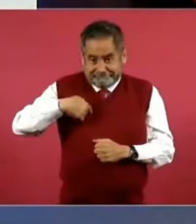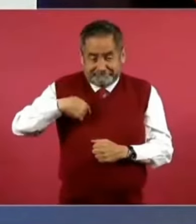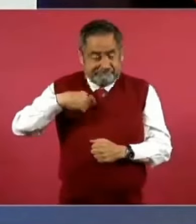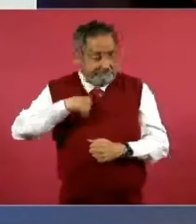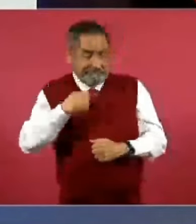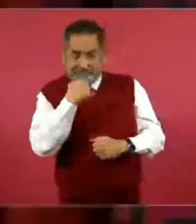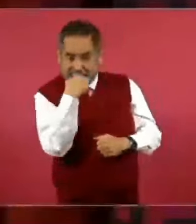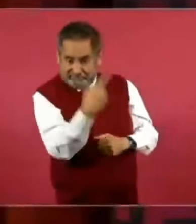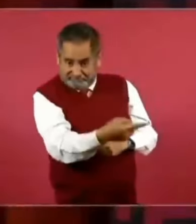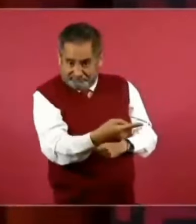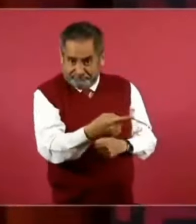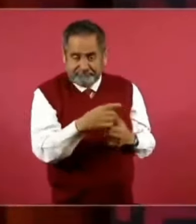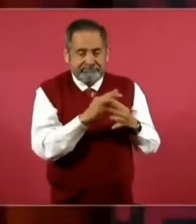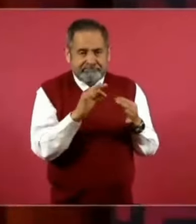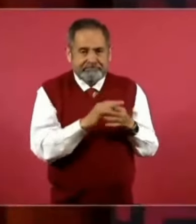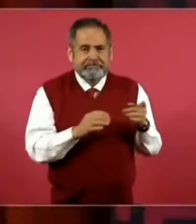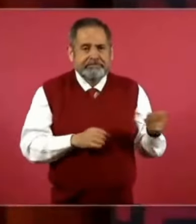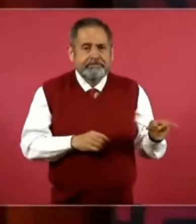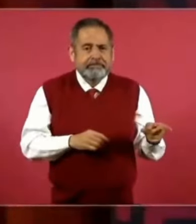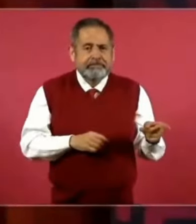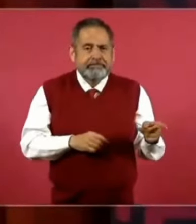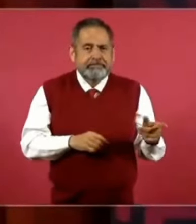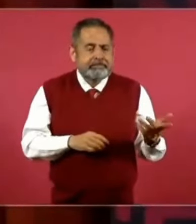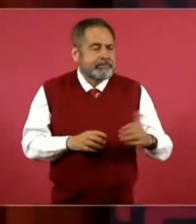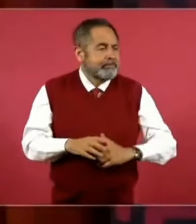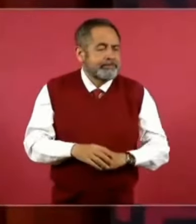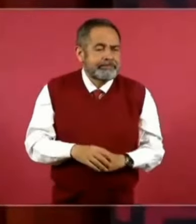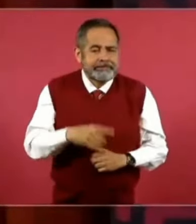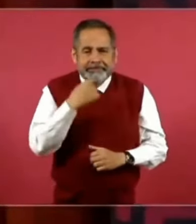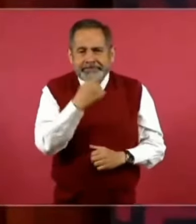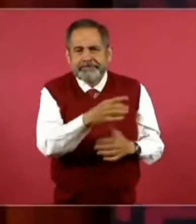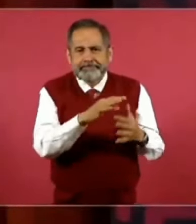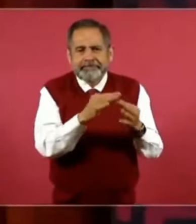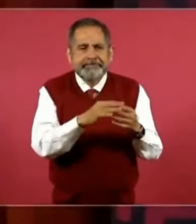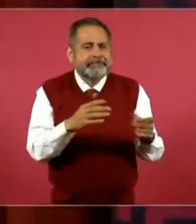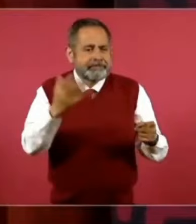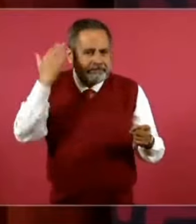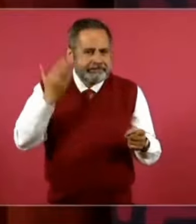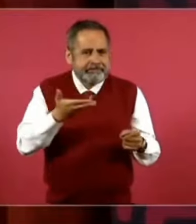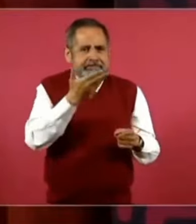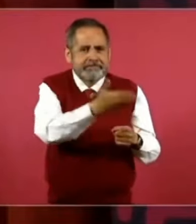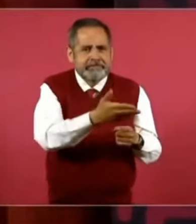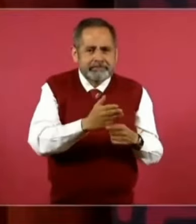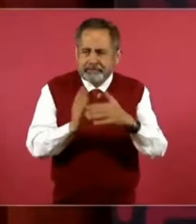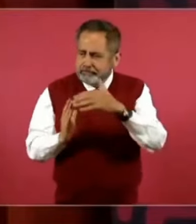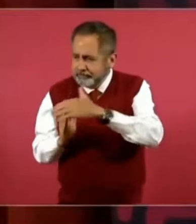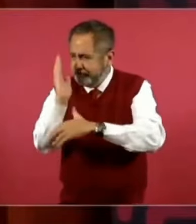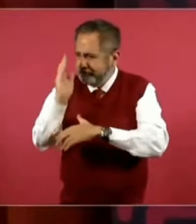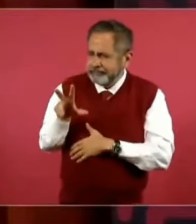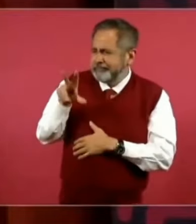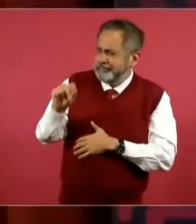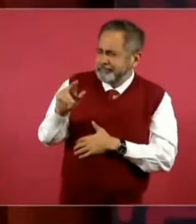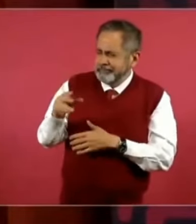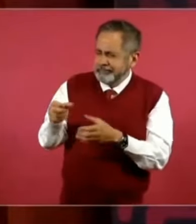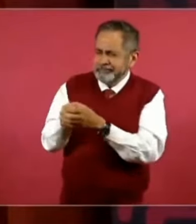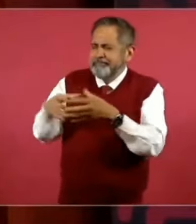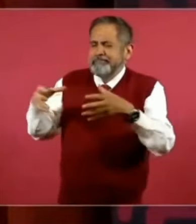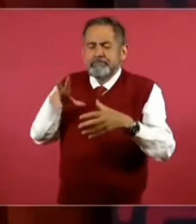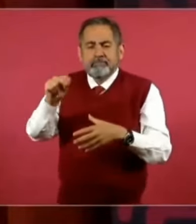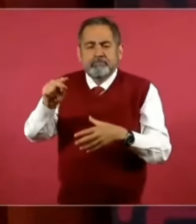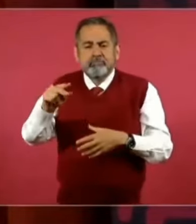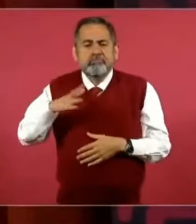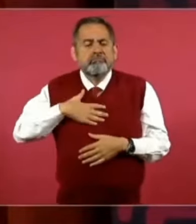propuse este que no hubiese sobre representación porque